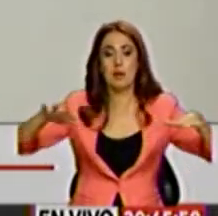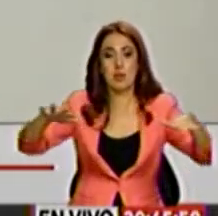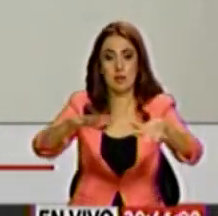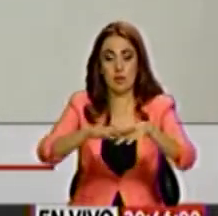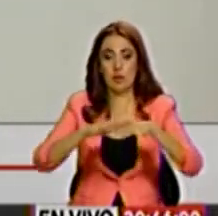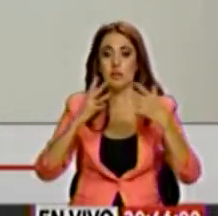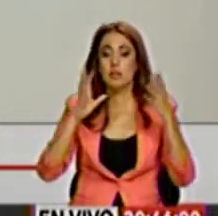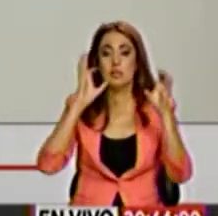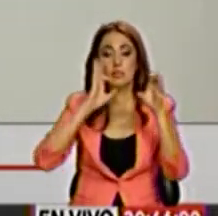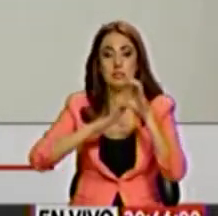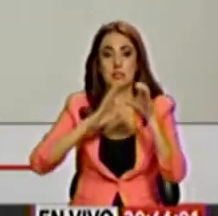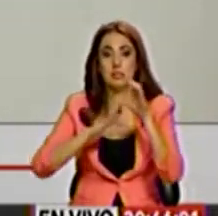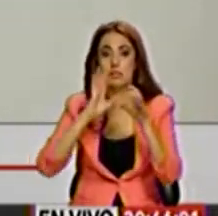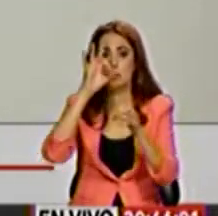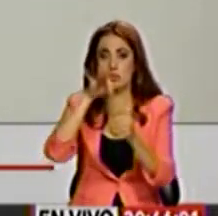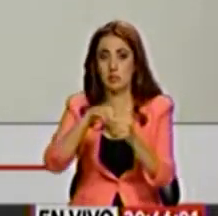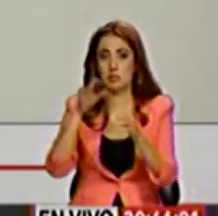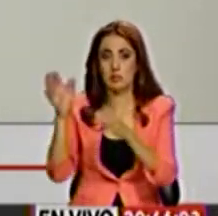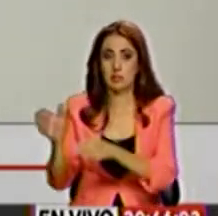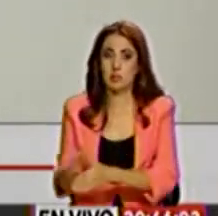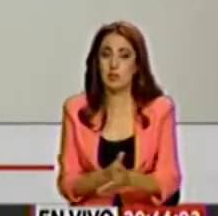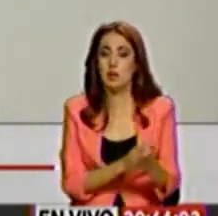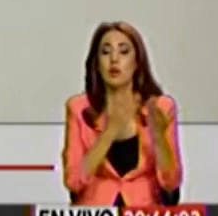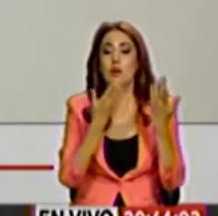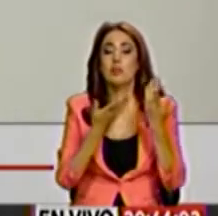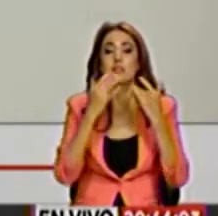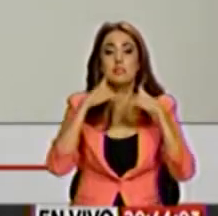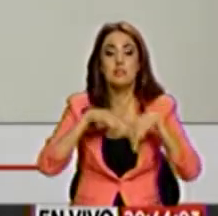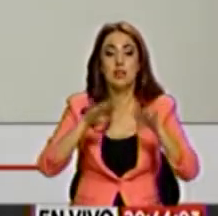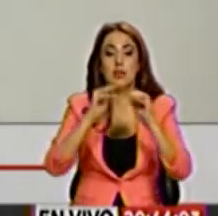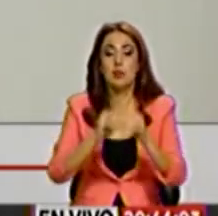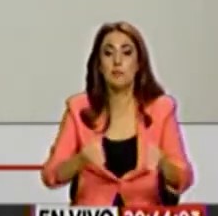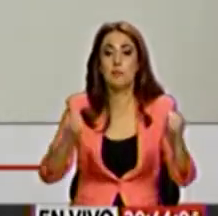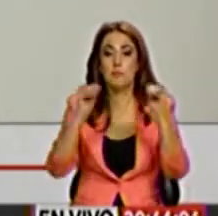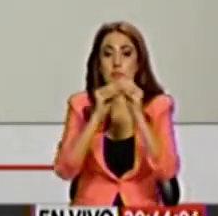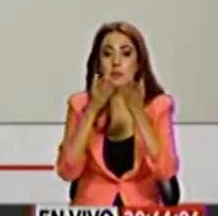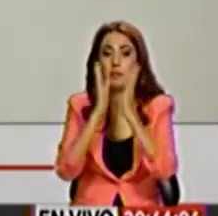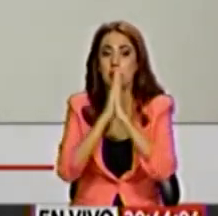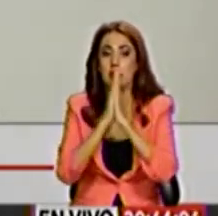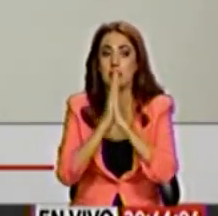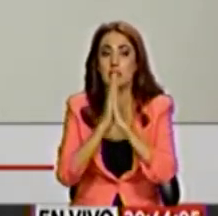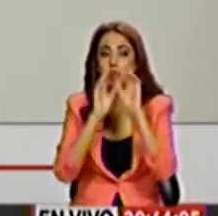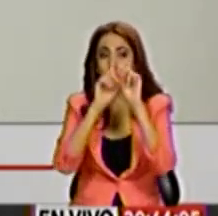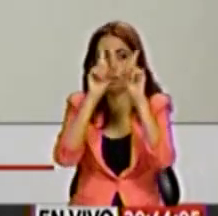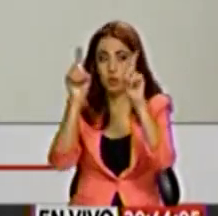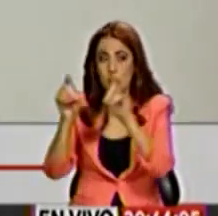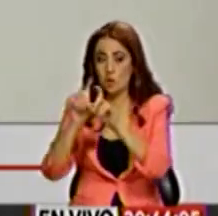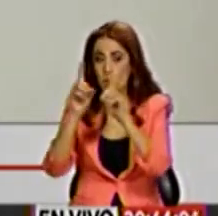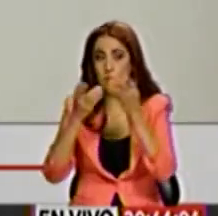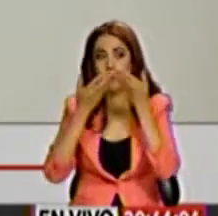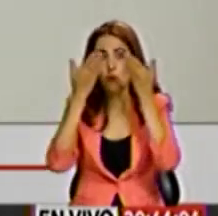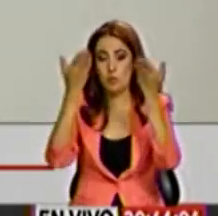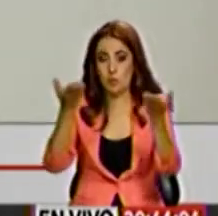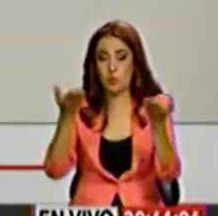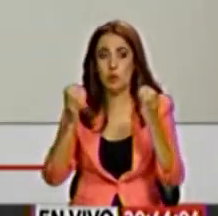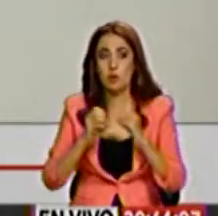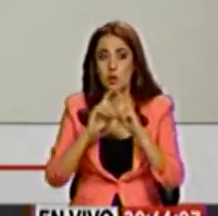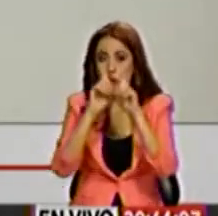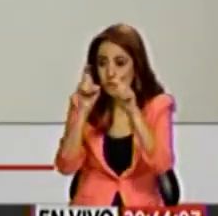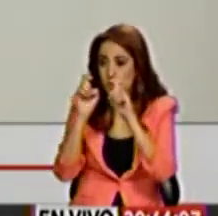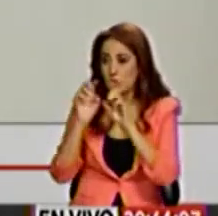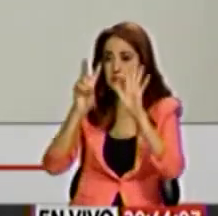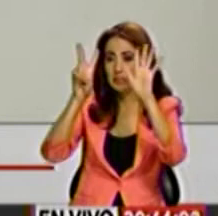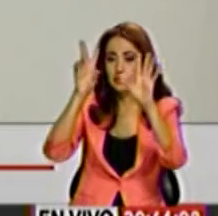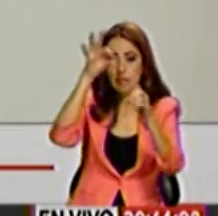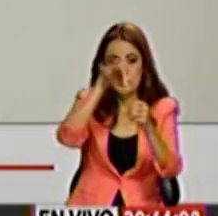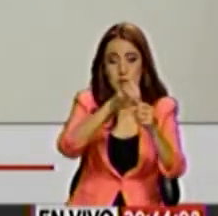Nacional Electoral y también por el Consejo Transitorio, que nos piden votar nulo. Y entonces, yo le pregunto a ellos, ¿acaso ustedes no dijeron